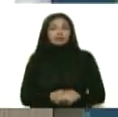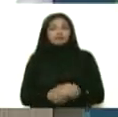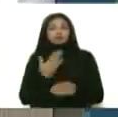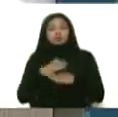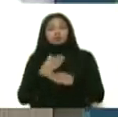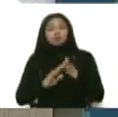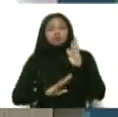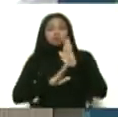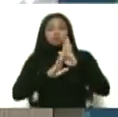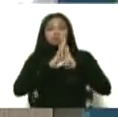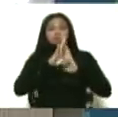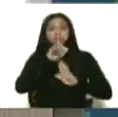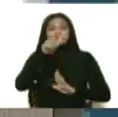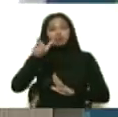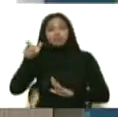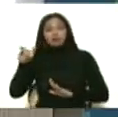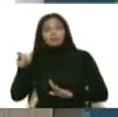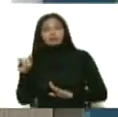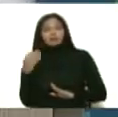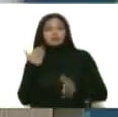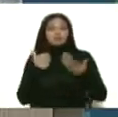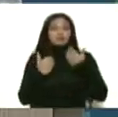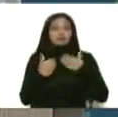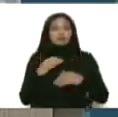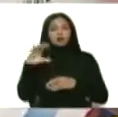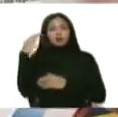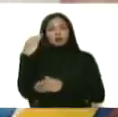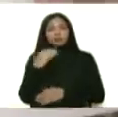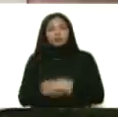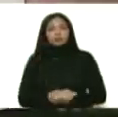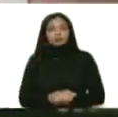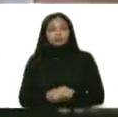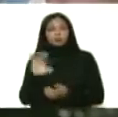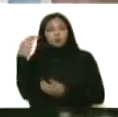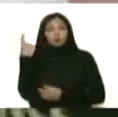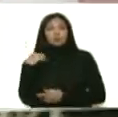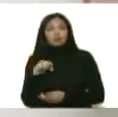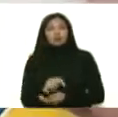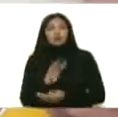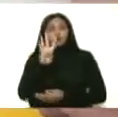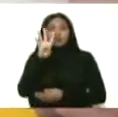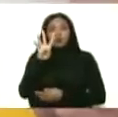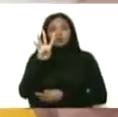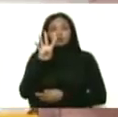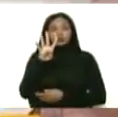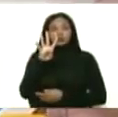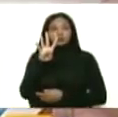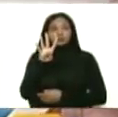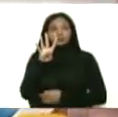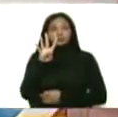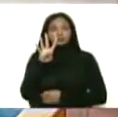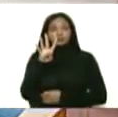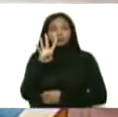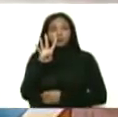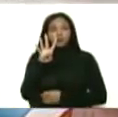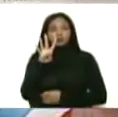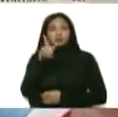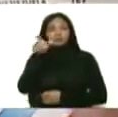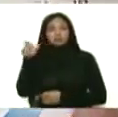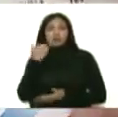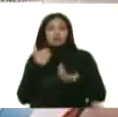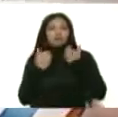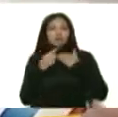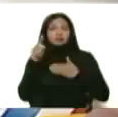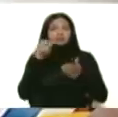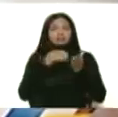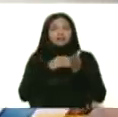sigue creciendo el número de casos en Colombia. Colombia tiene 4 casos por 100.000